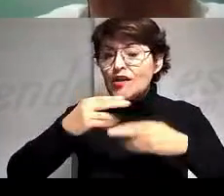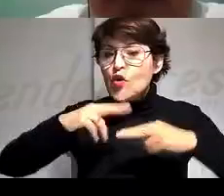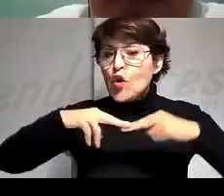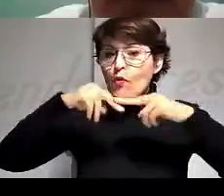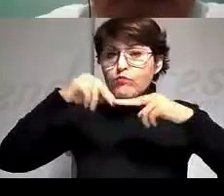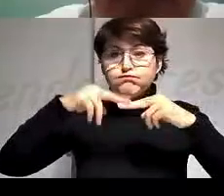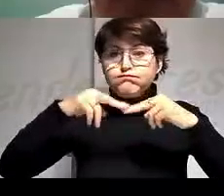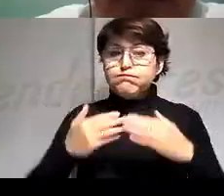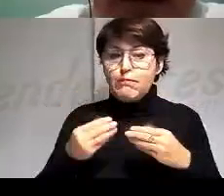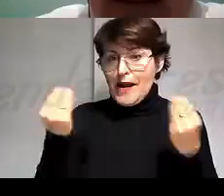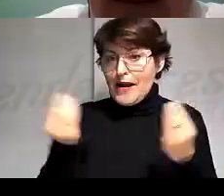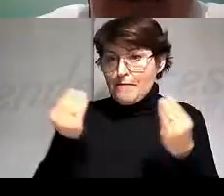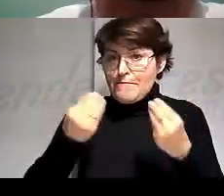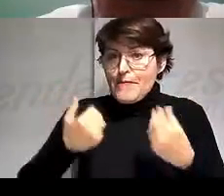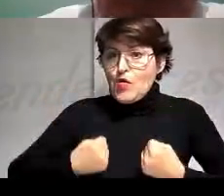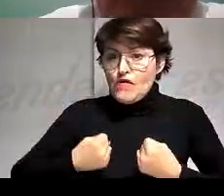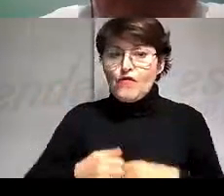la betalanina